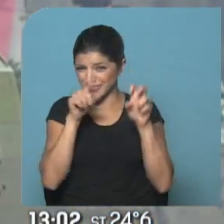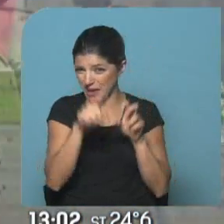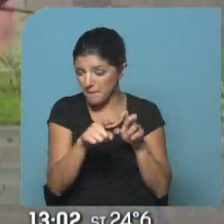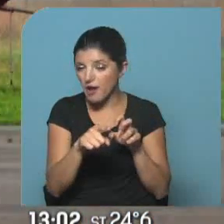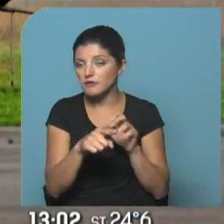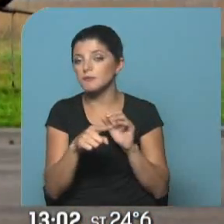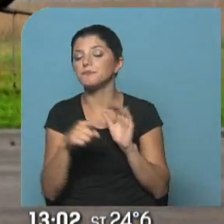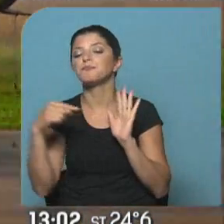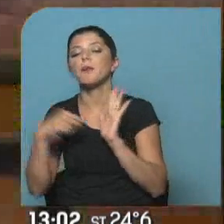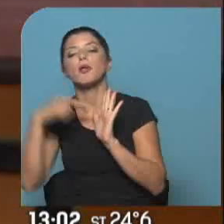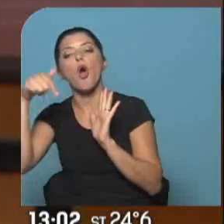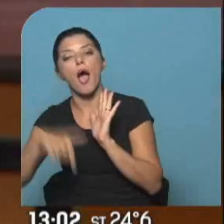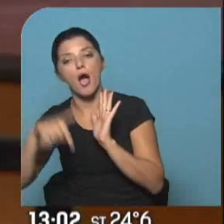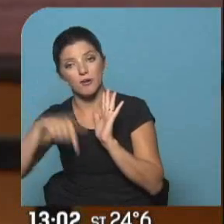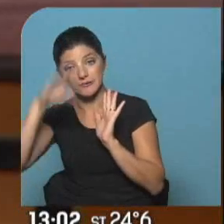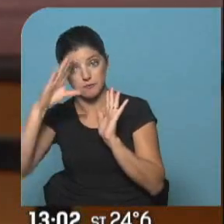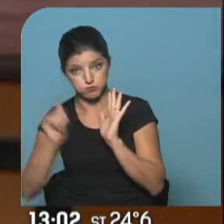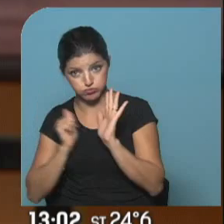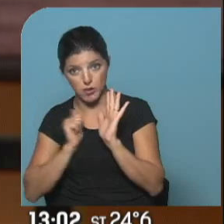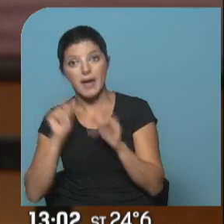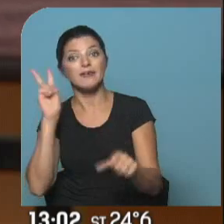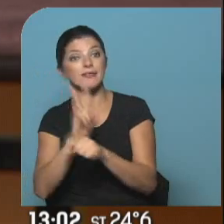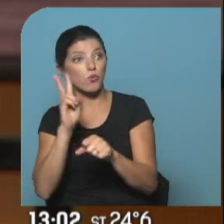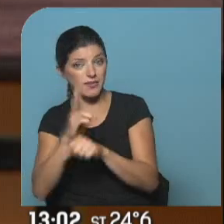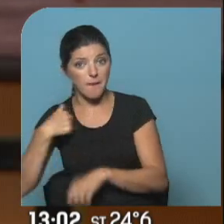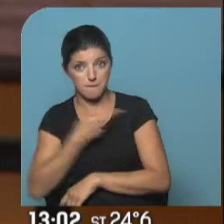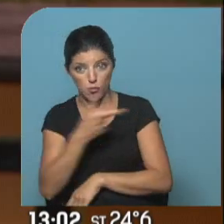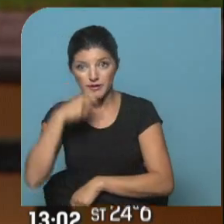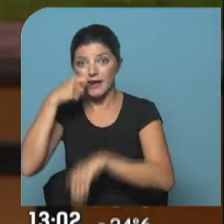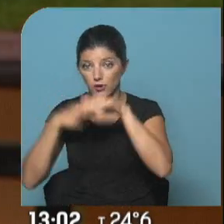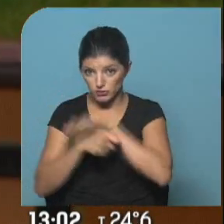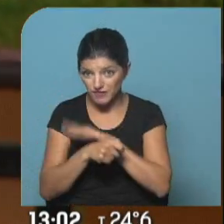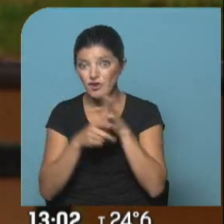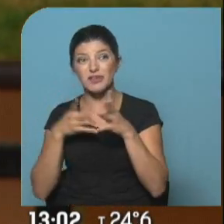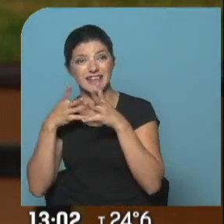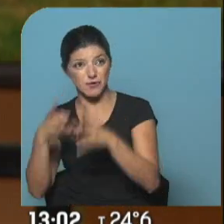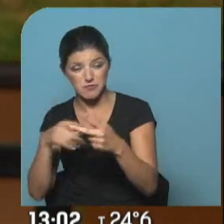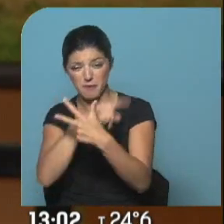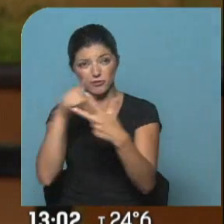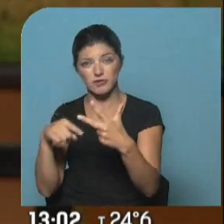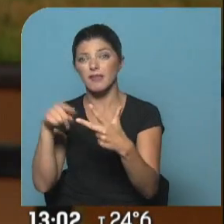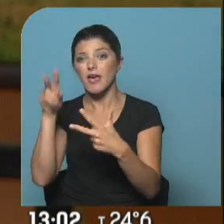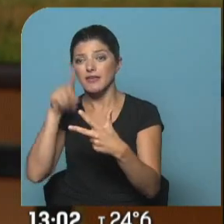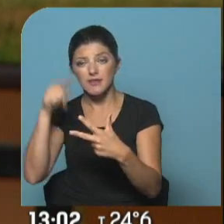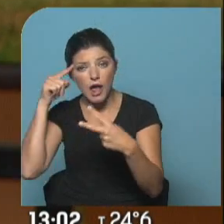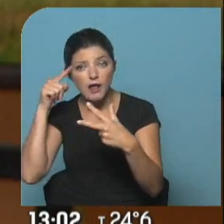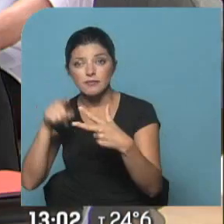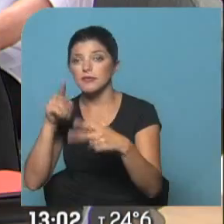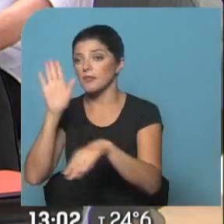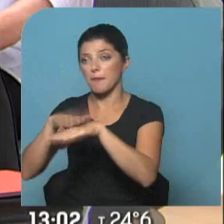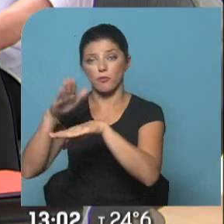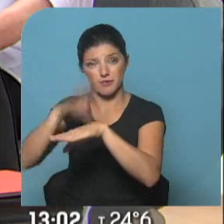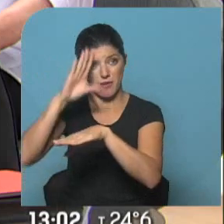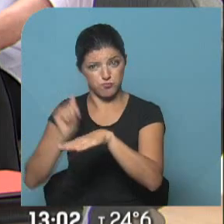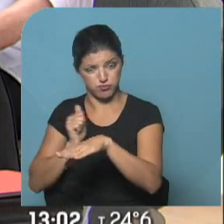se está utilizando, a las Fuerzas Armadas para seguridad pública, para narcotráfico y terrorismo. Entonces, ahí es donde uno